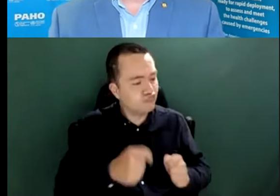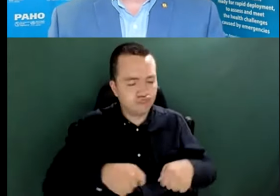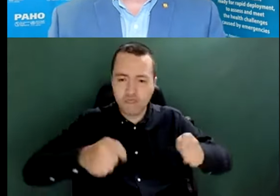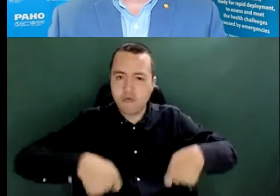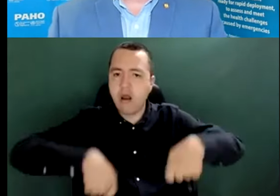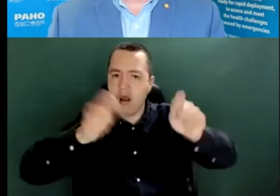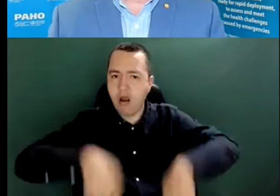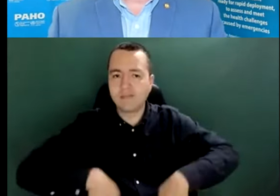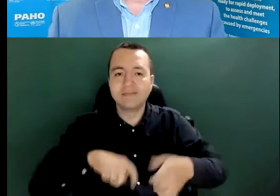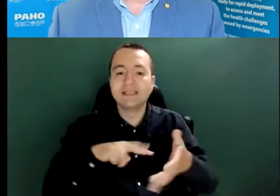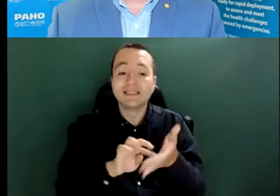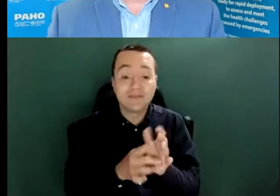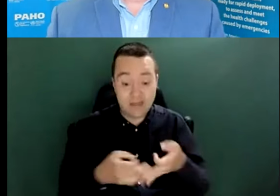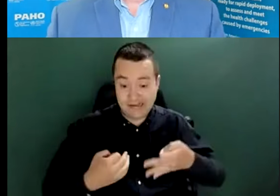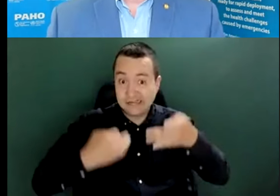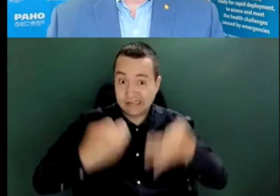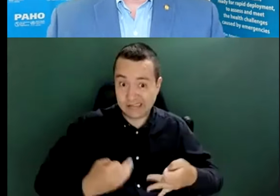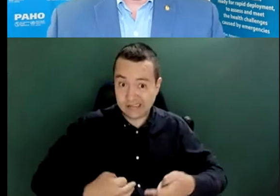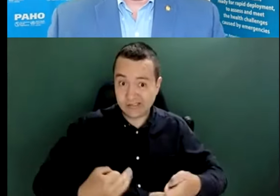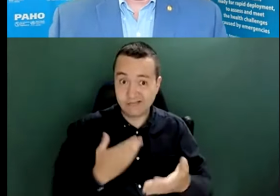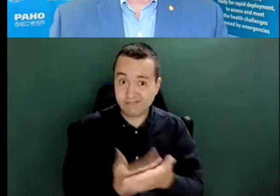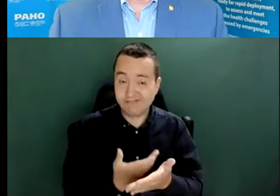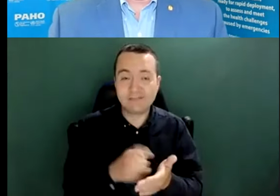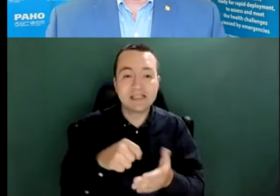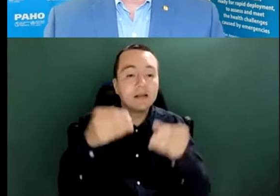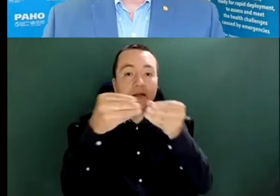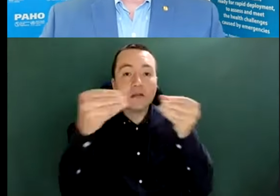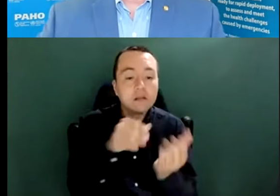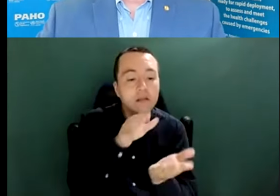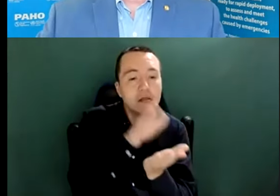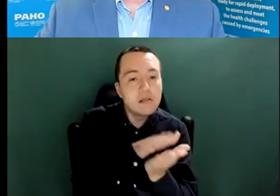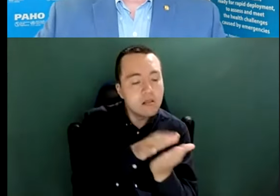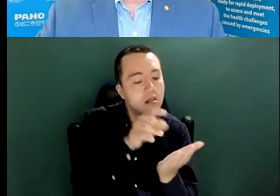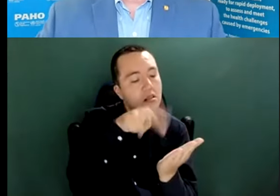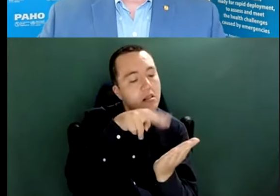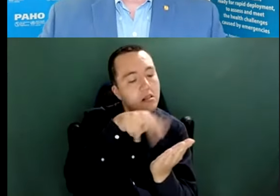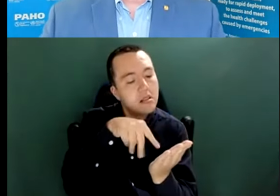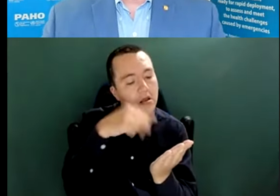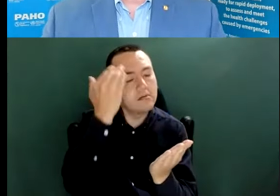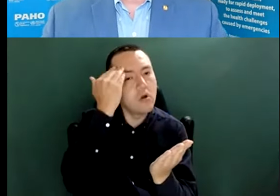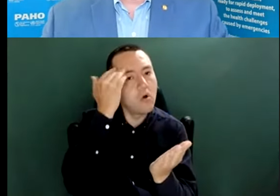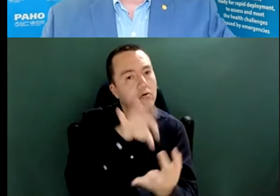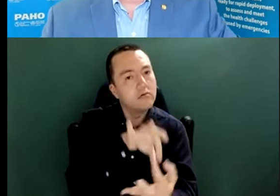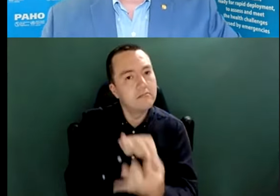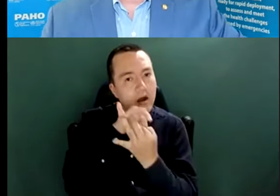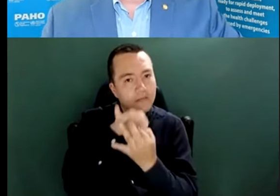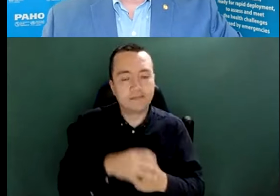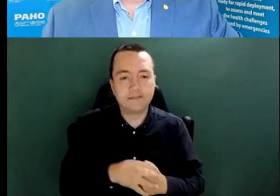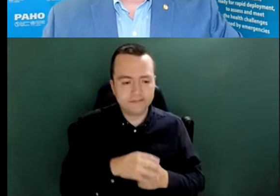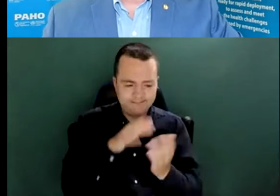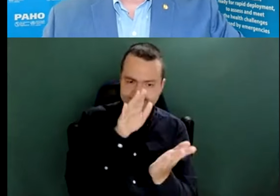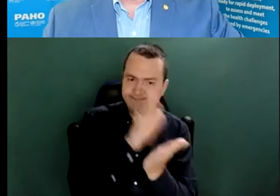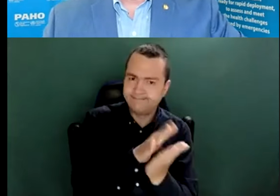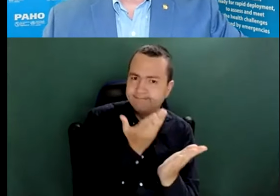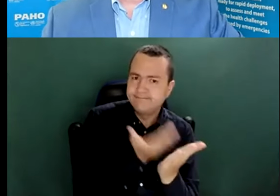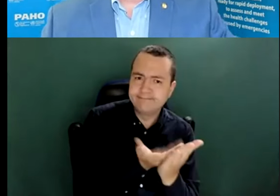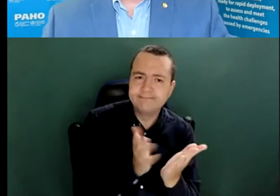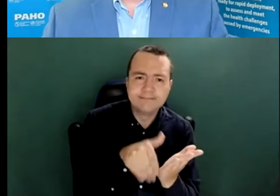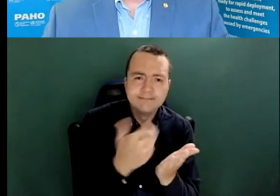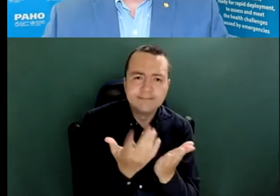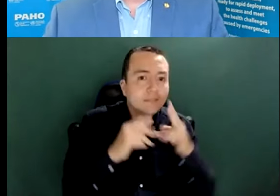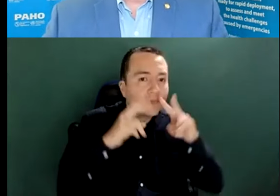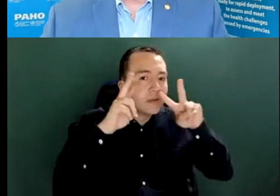en evidencia. ¿Por qué lo necesitamos? Bueno, ¿qué es lo que necesitamos? Necesitamos investigación de alta calidad que sea relevante para desastres